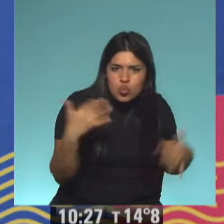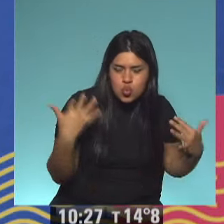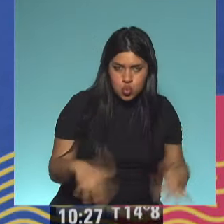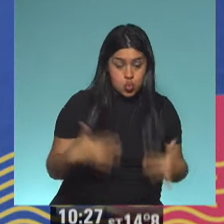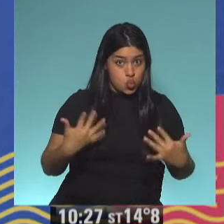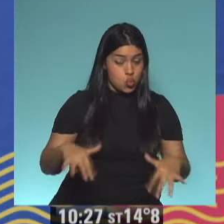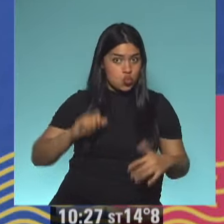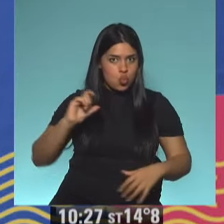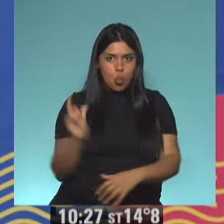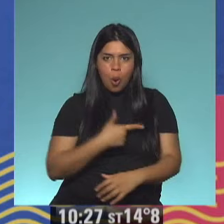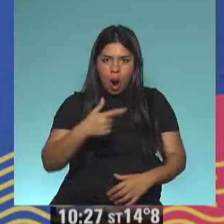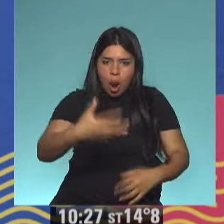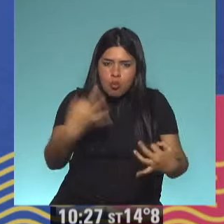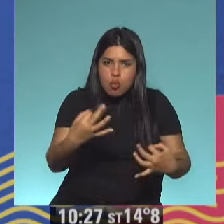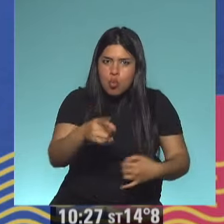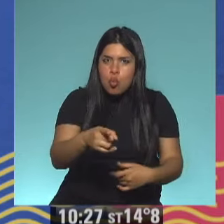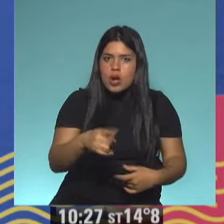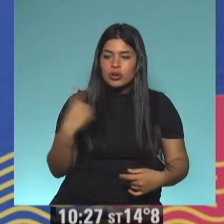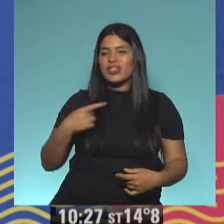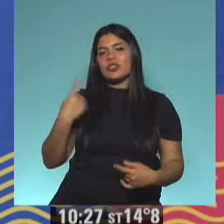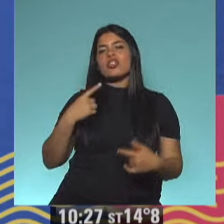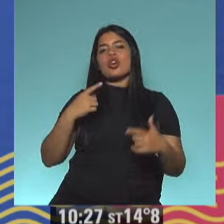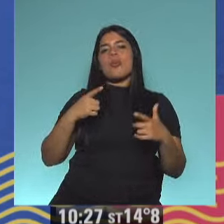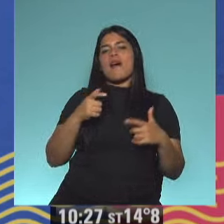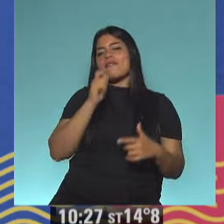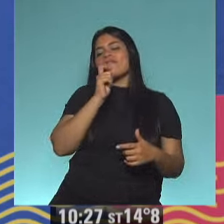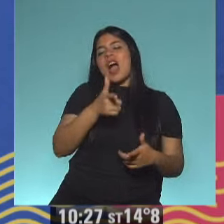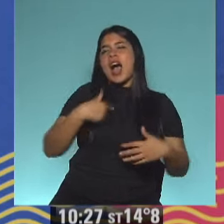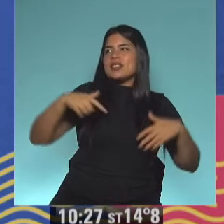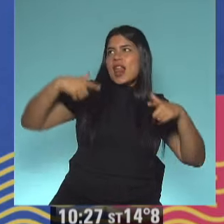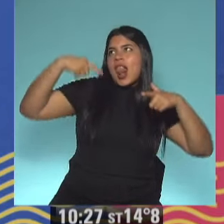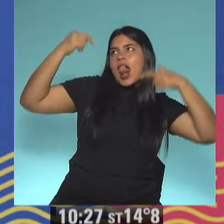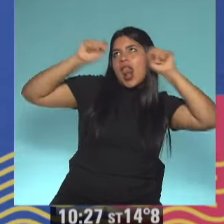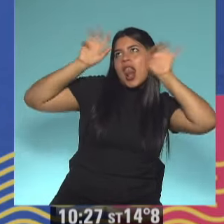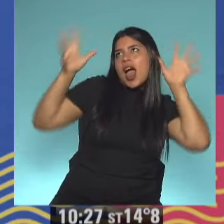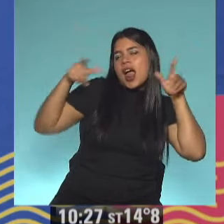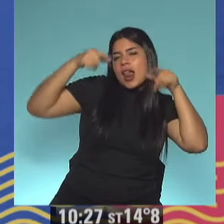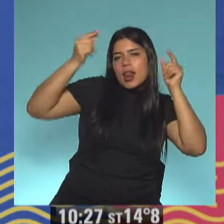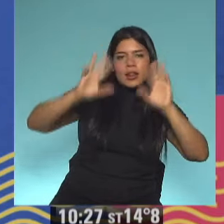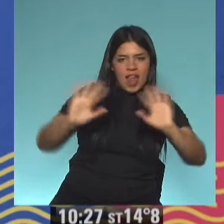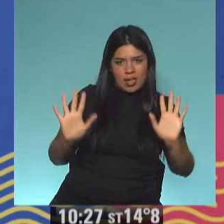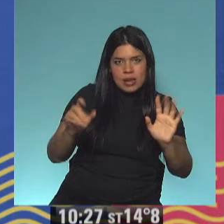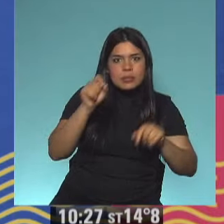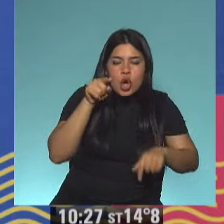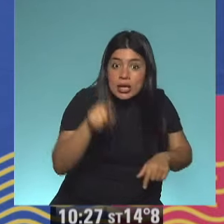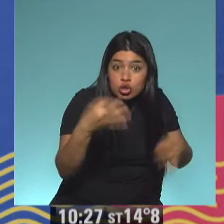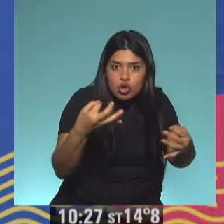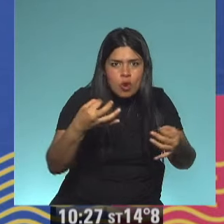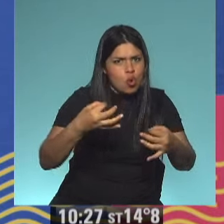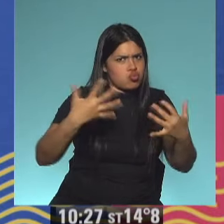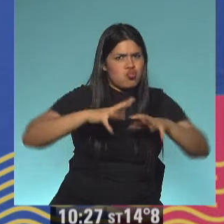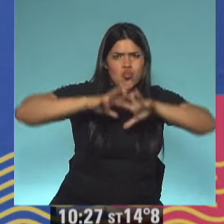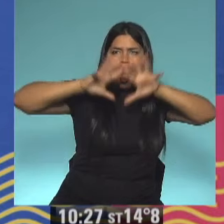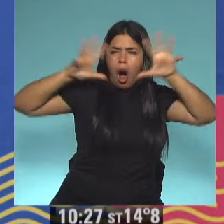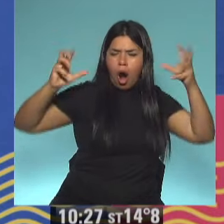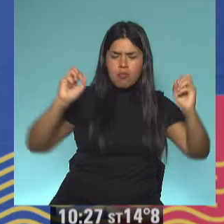tremendo, chico. Tremendo. Nosotros tenemos traje. Unos trajes adaptados, pero ellos usan esos trajes altísimos para que se puedan ver a larga distancia, ¿no? A claro. mucha distancia. Y